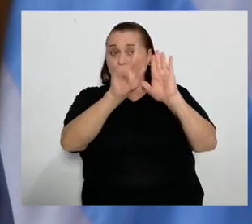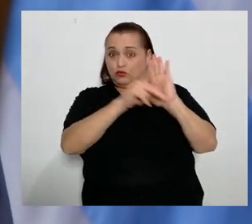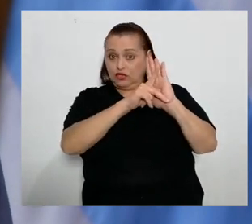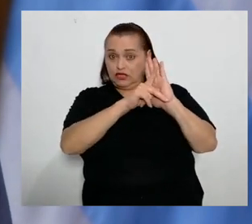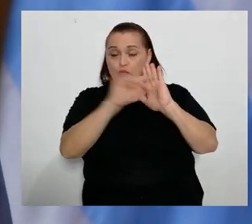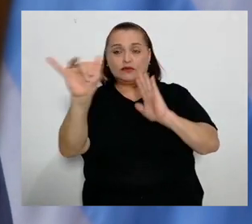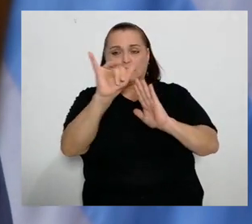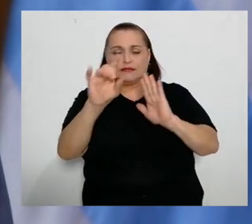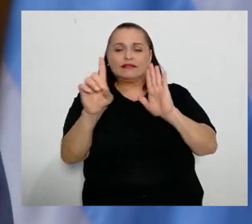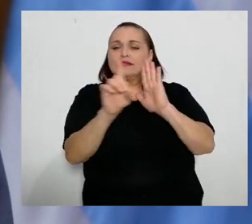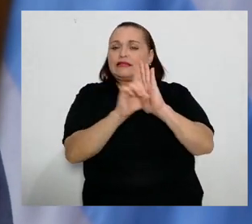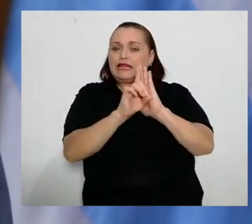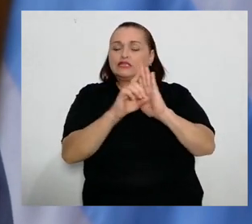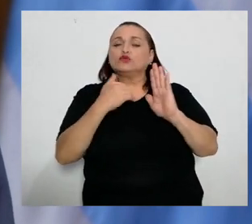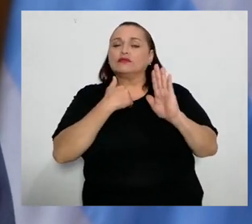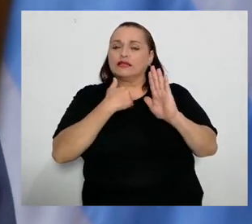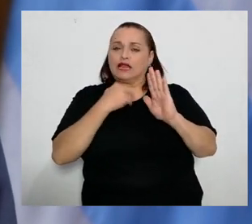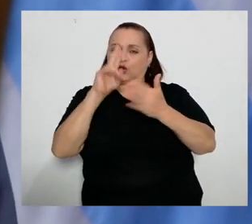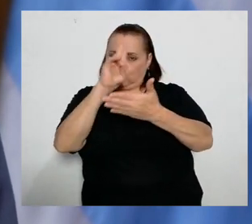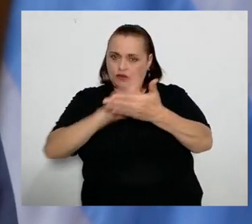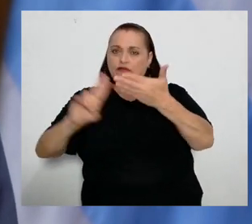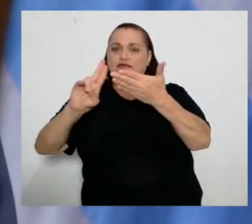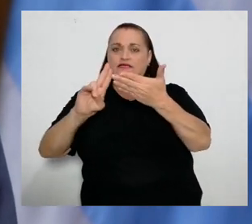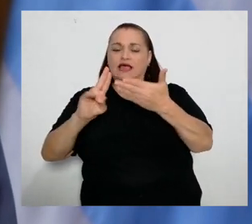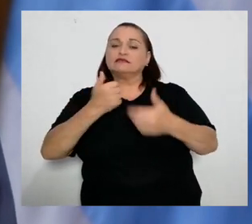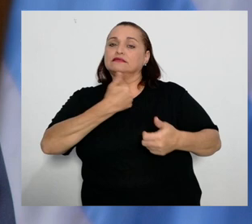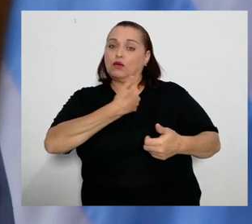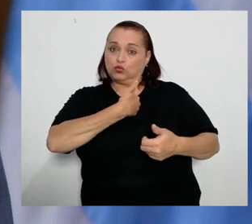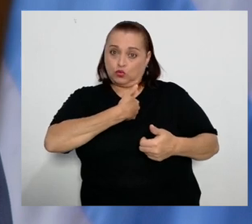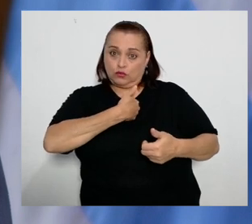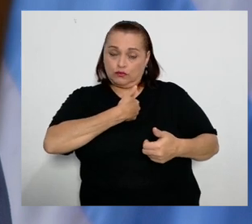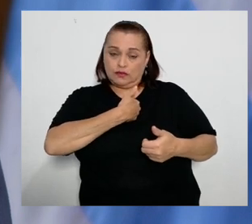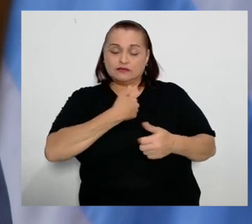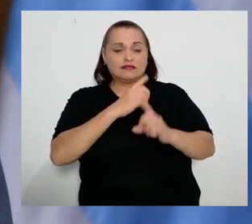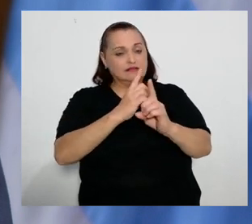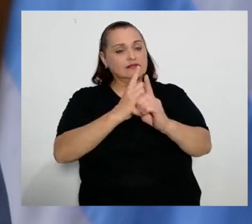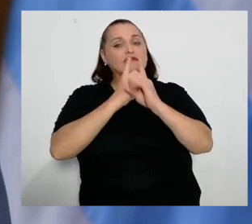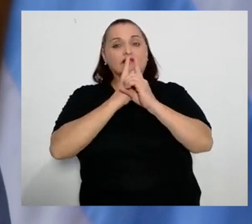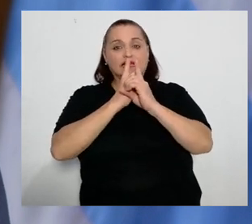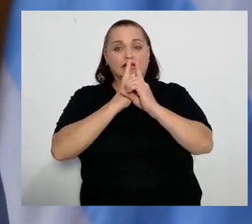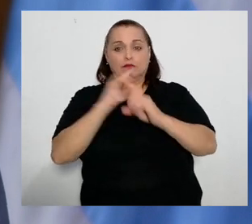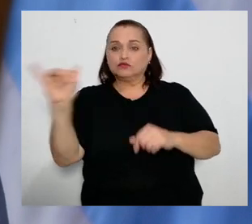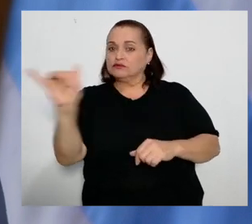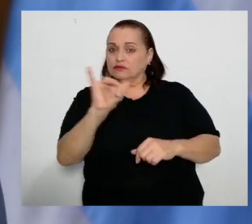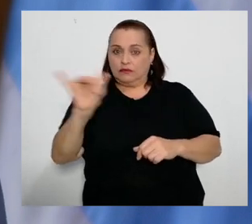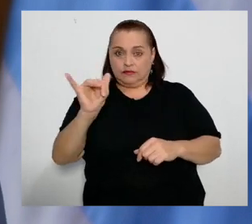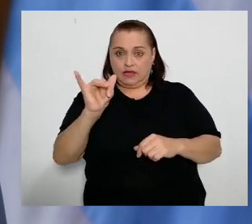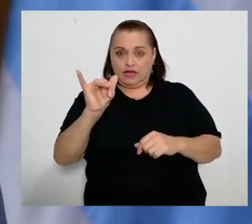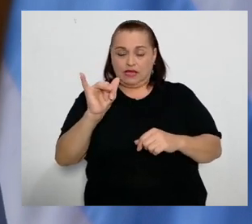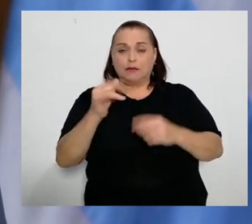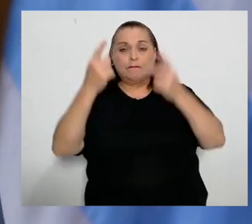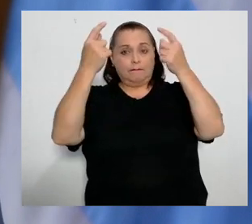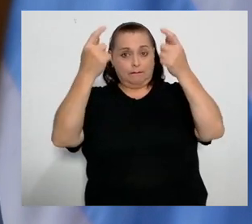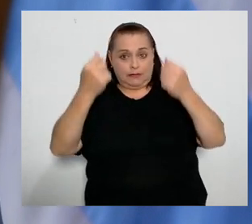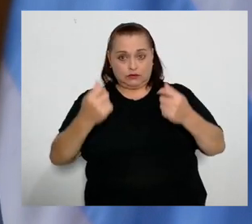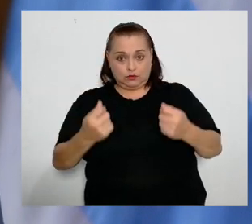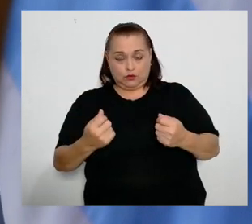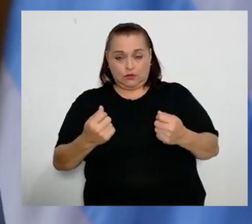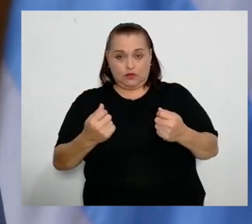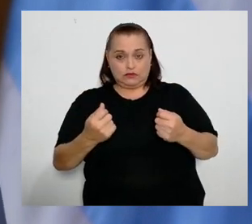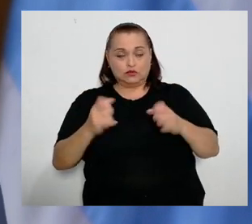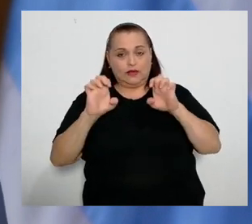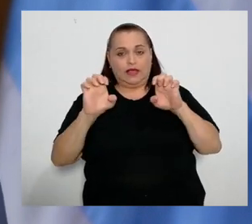constitución política y el derecho de poder contar con universidades autónomas y defenderemos también los